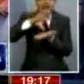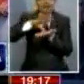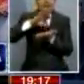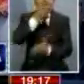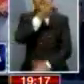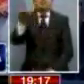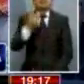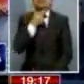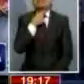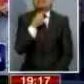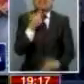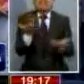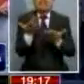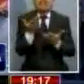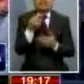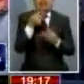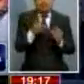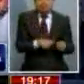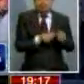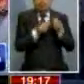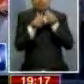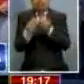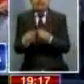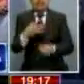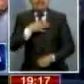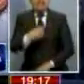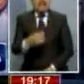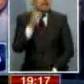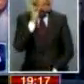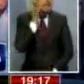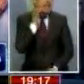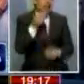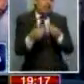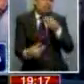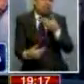quisieran ustedes dejarle a sus hijos y a sus nietos?